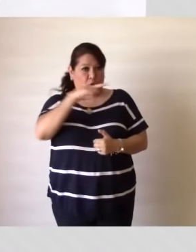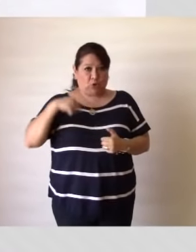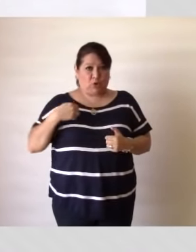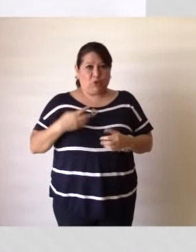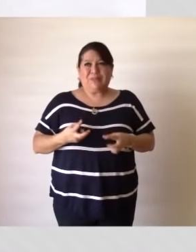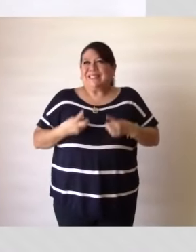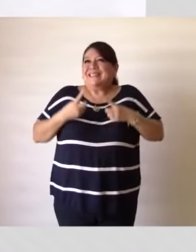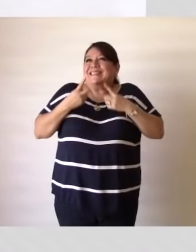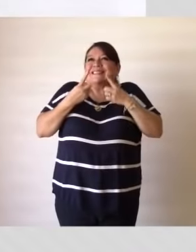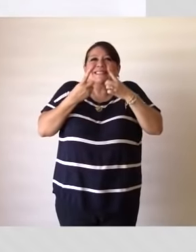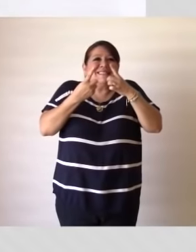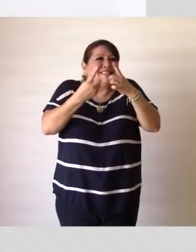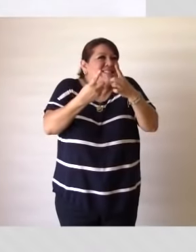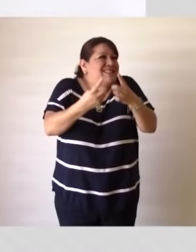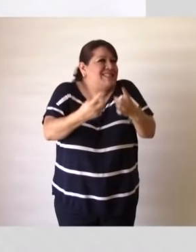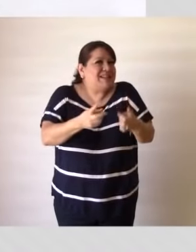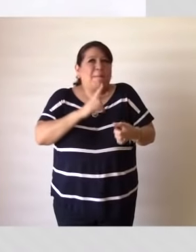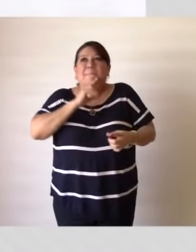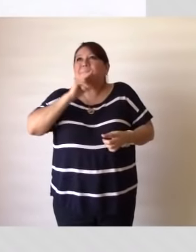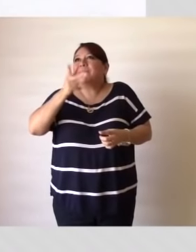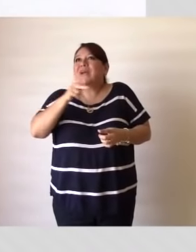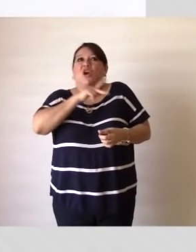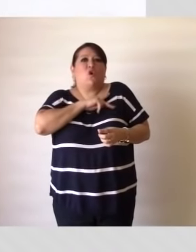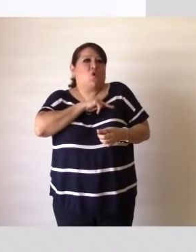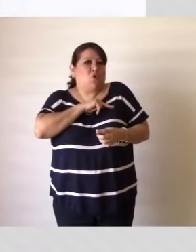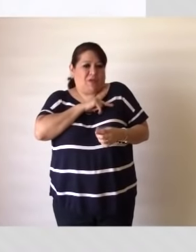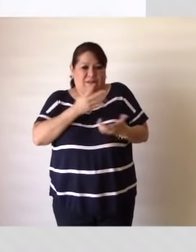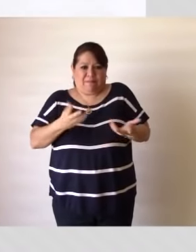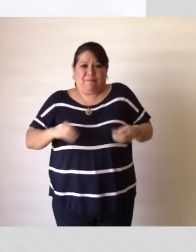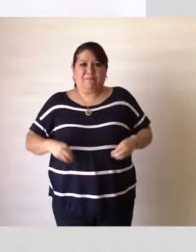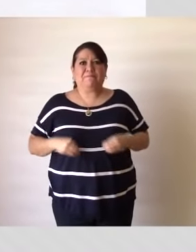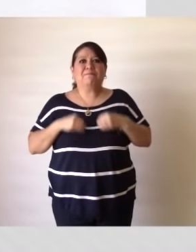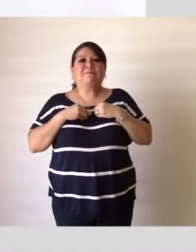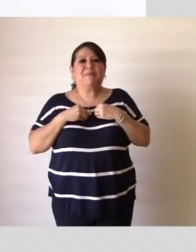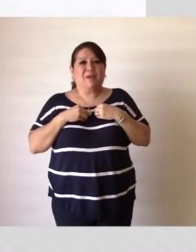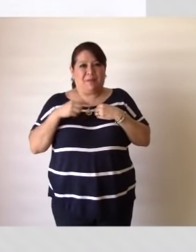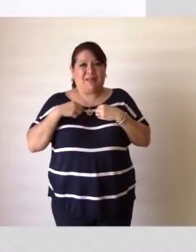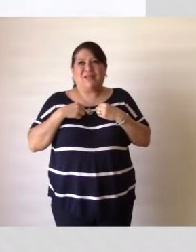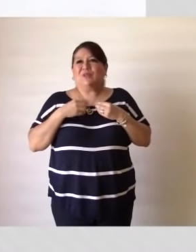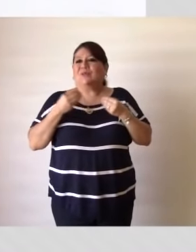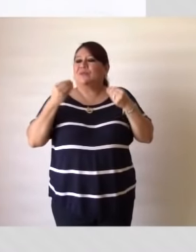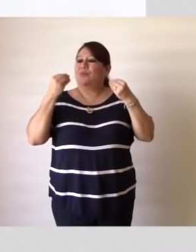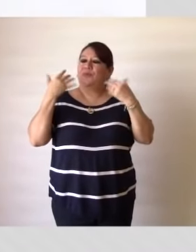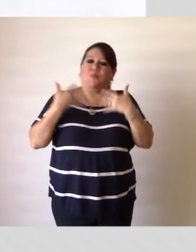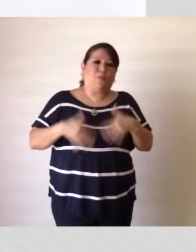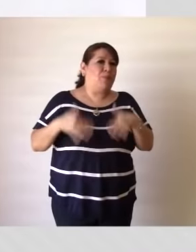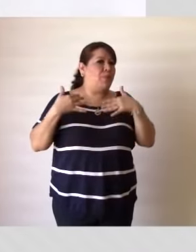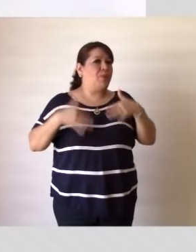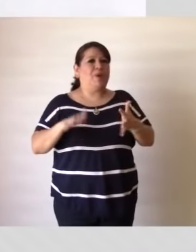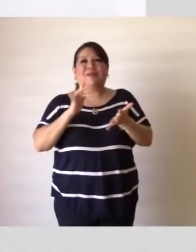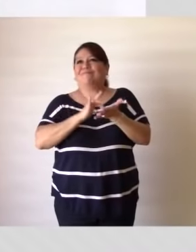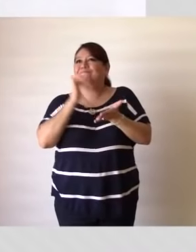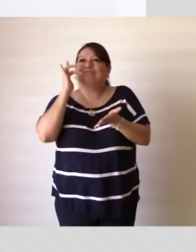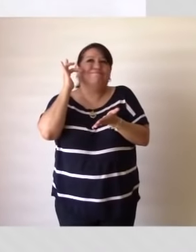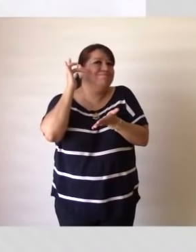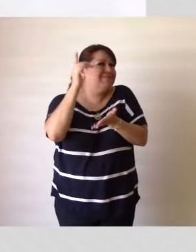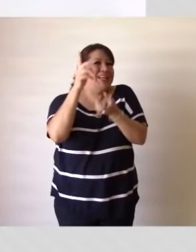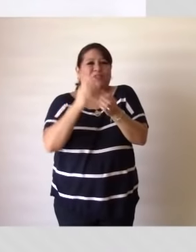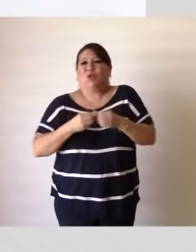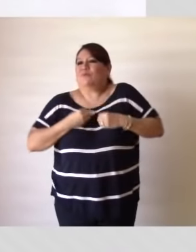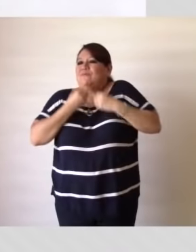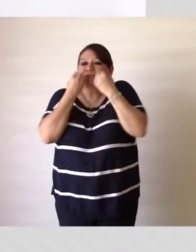nuestro nivel de agradecimiento estoy tan agradecido que quiero darte lo mejor estoy